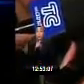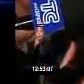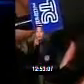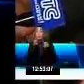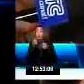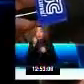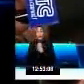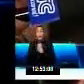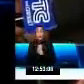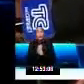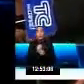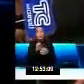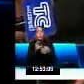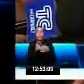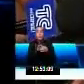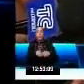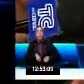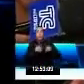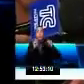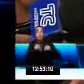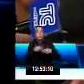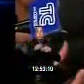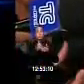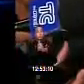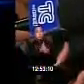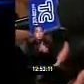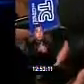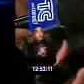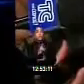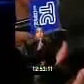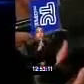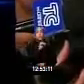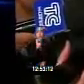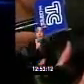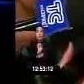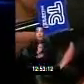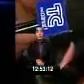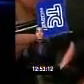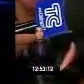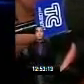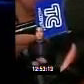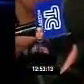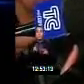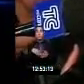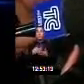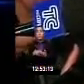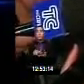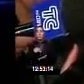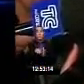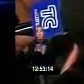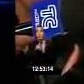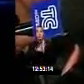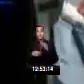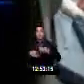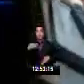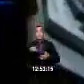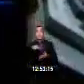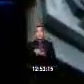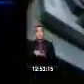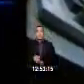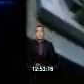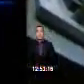estas operaciones? Los convenios de cooperación entre Ecuador y Estados Unidos y la legislación ecuatoriana, en particular el Código Orgánico Integral